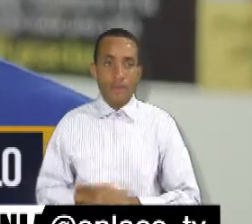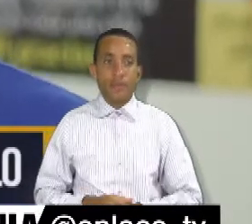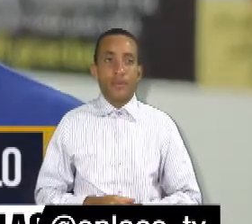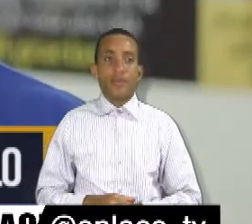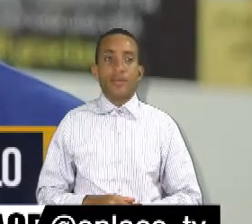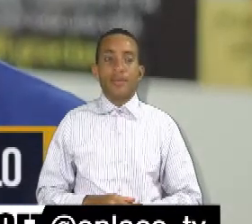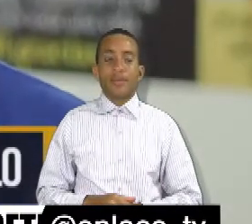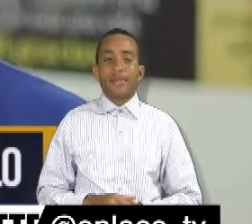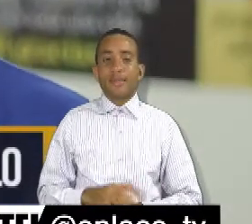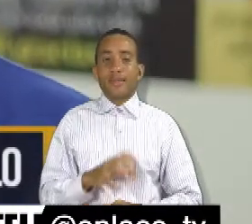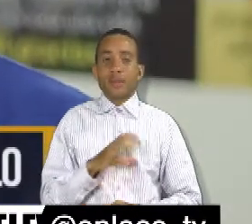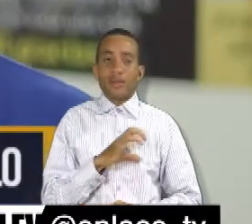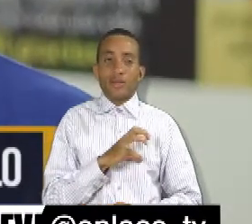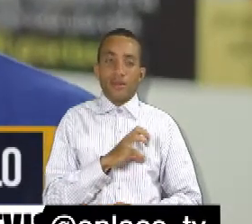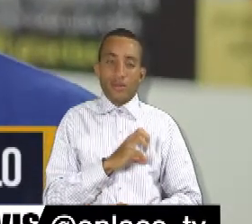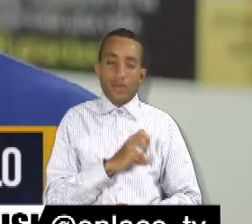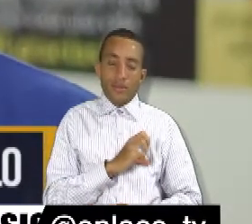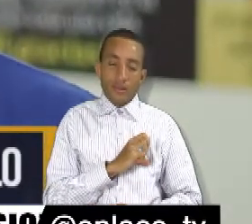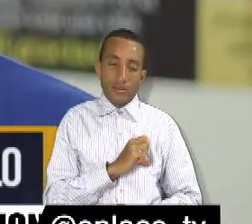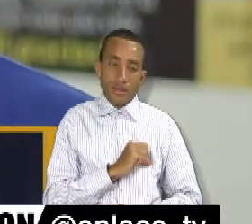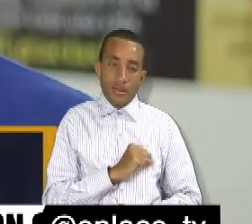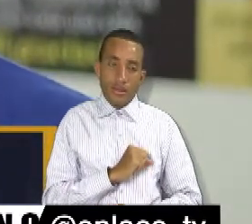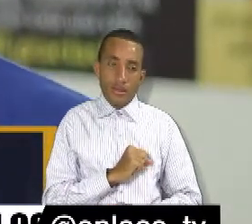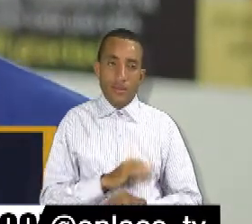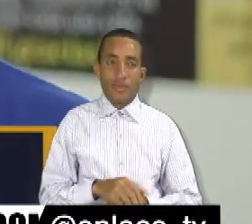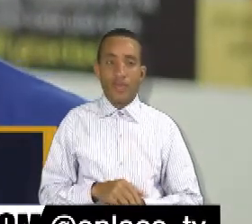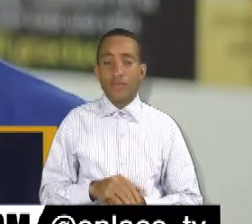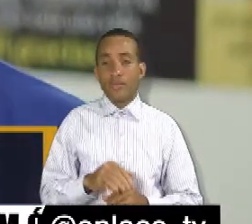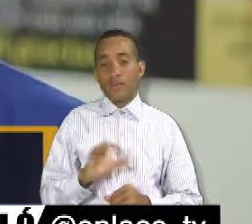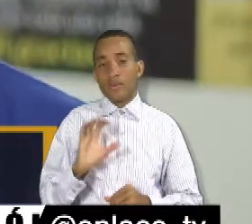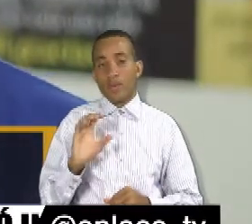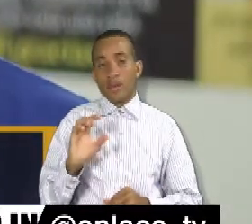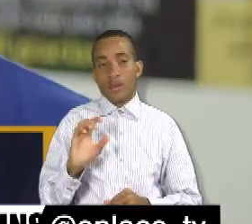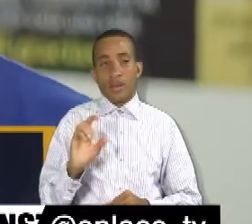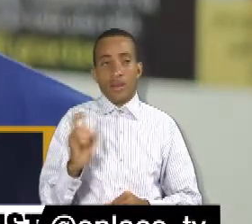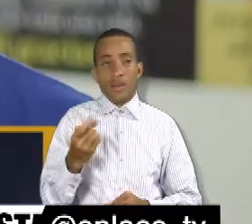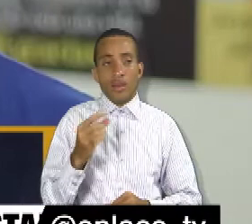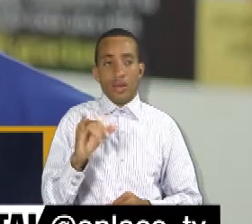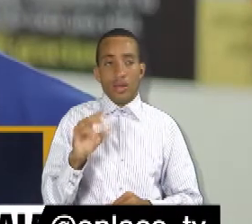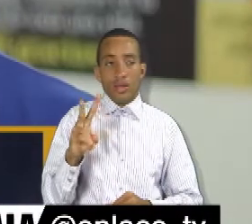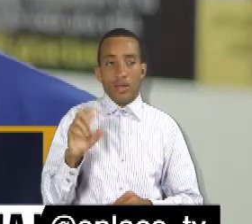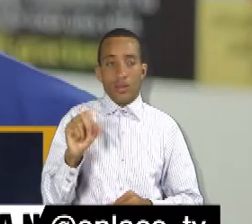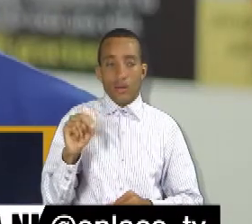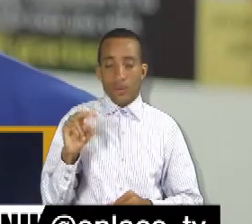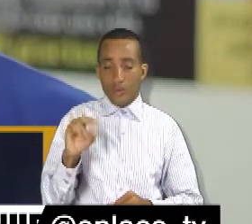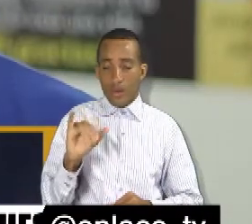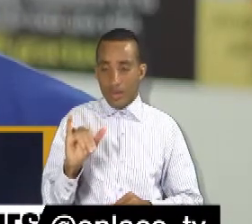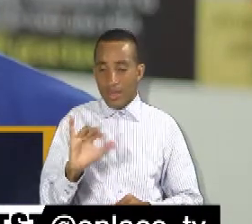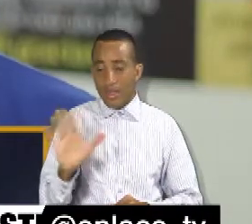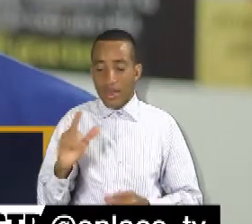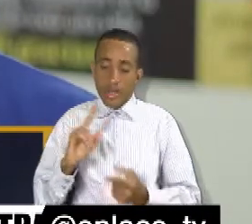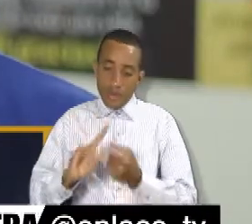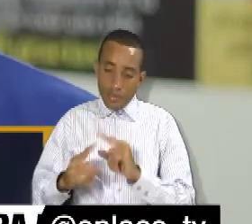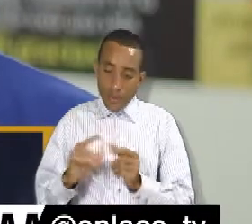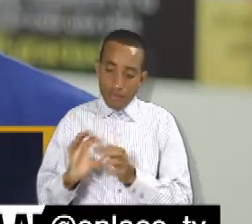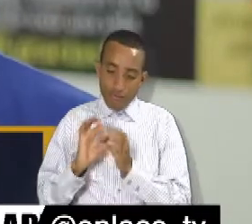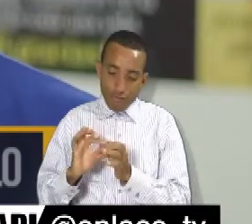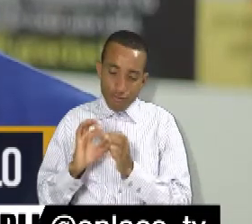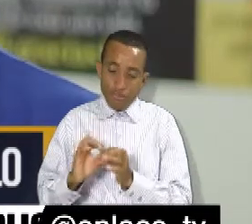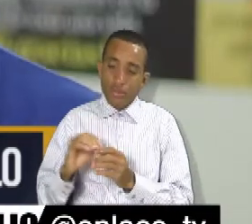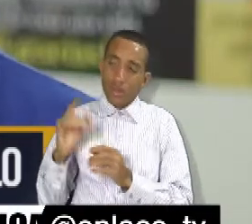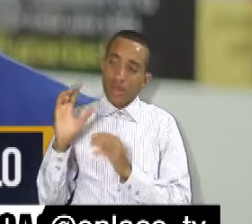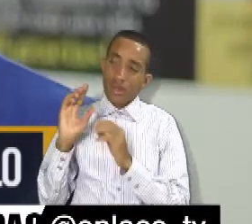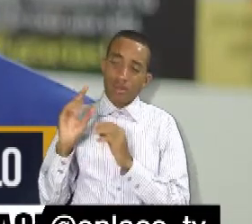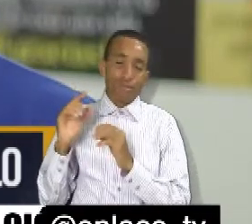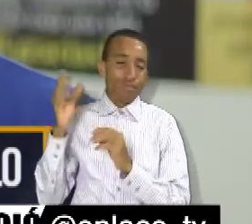Muy triste porque Giovanni era nuestro amigo. Con Giovanni teníamos una amistad de hace muchos años,